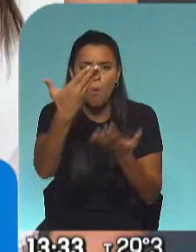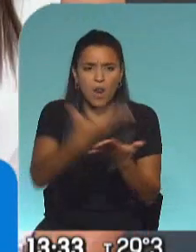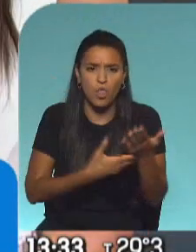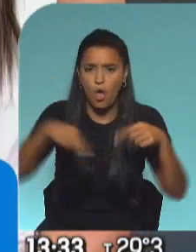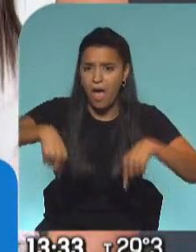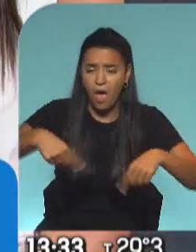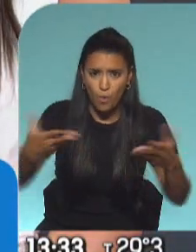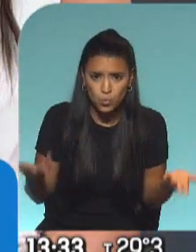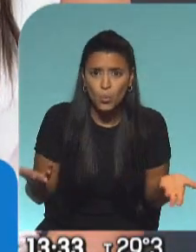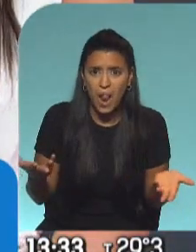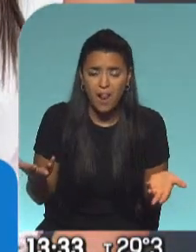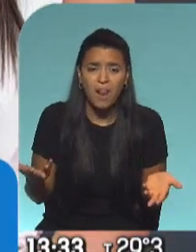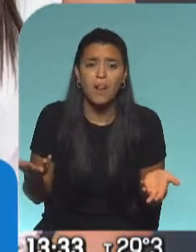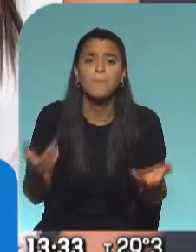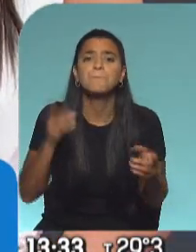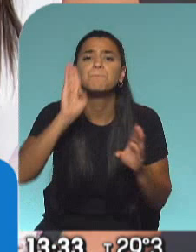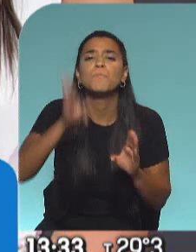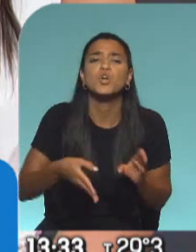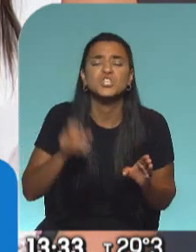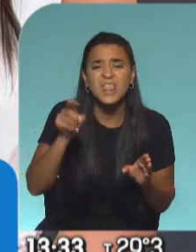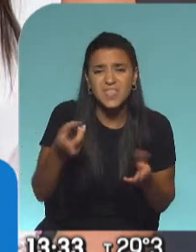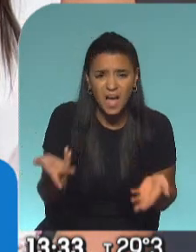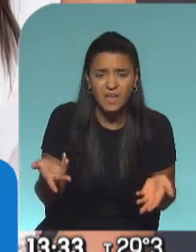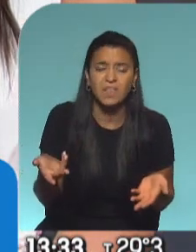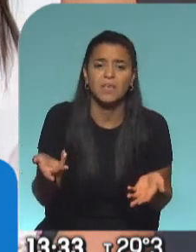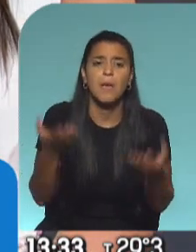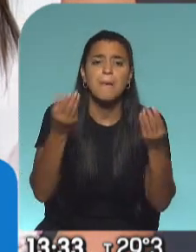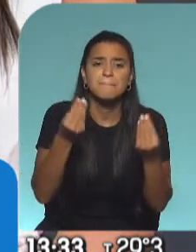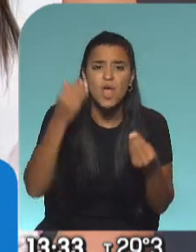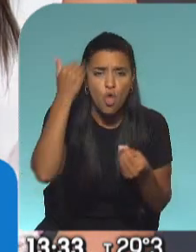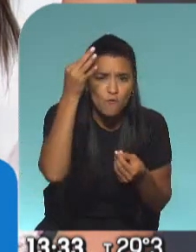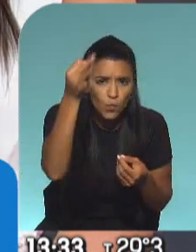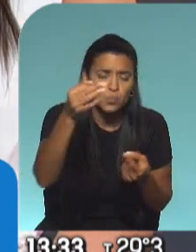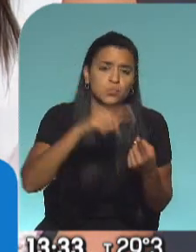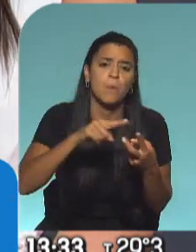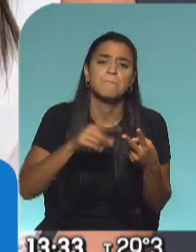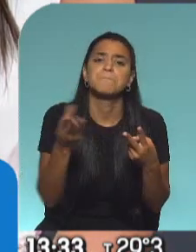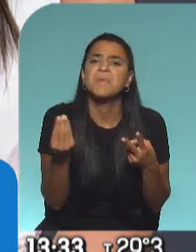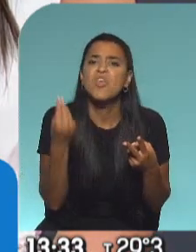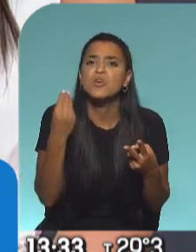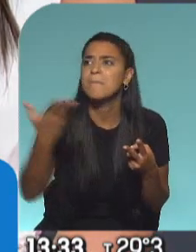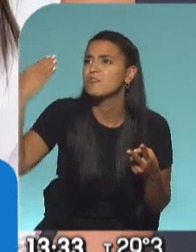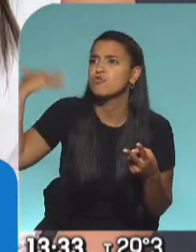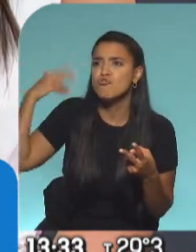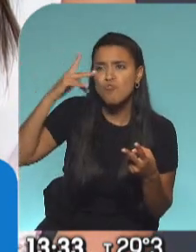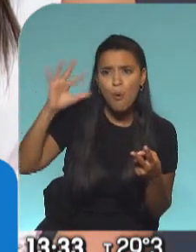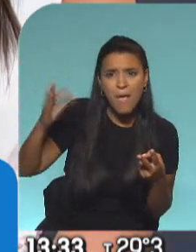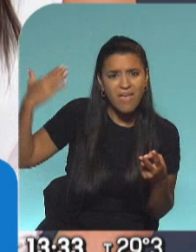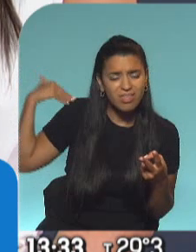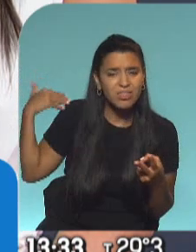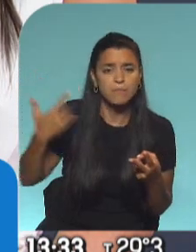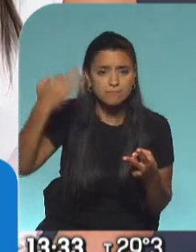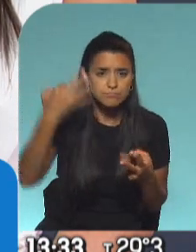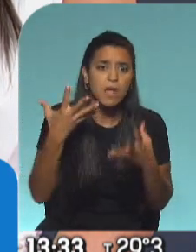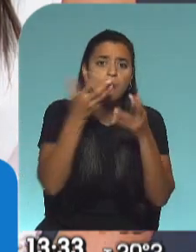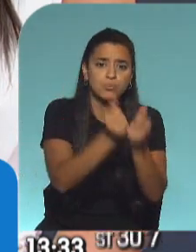¿no? El porcentaje que tienen miedo al futuro, que tienen miedo a lo que ocurrió en los 90 y demás. Lo concreto que el